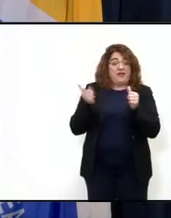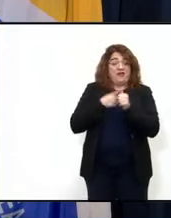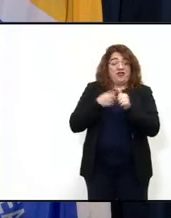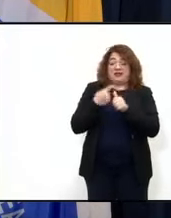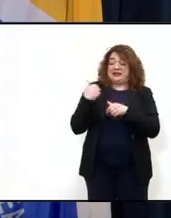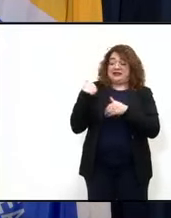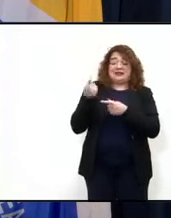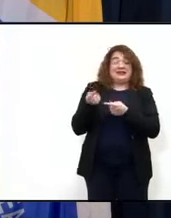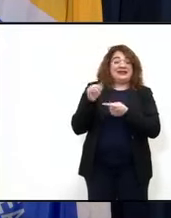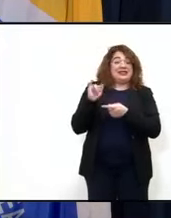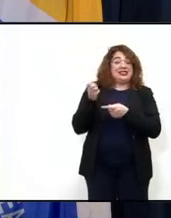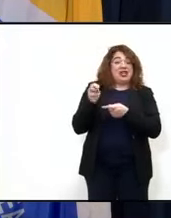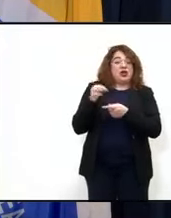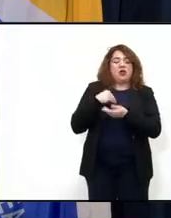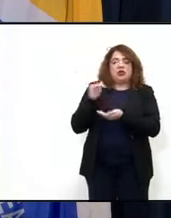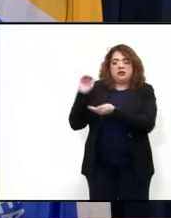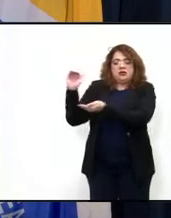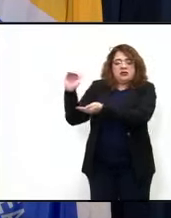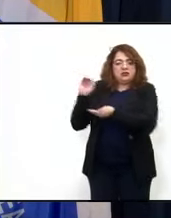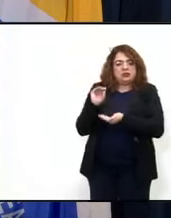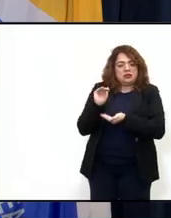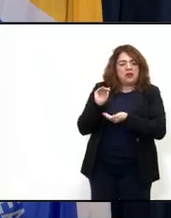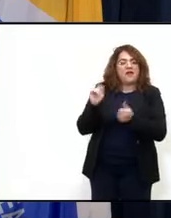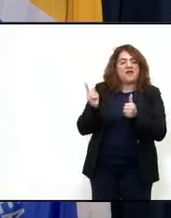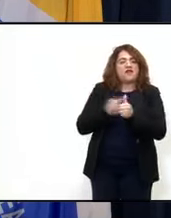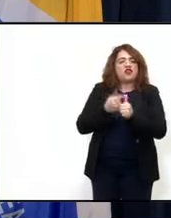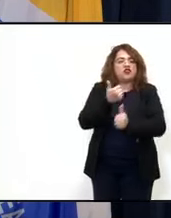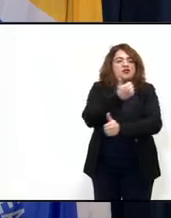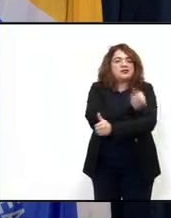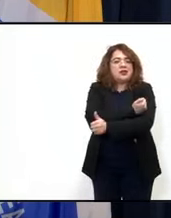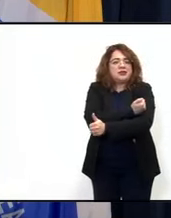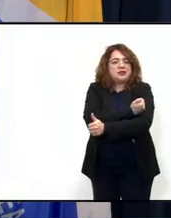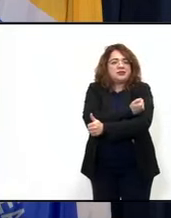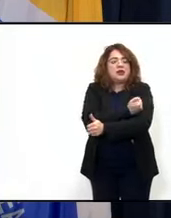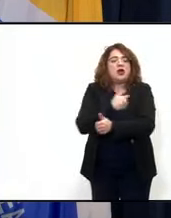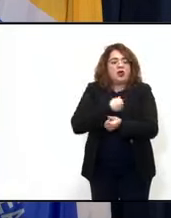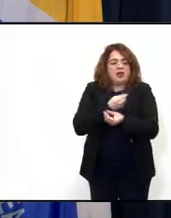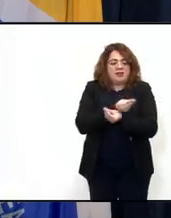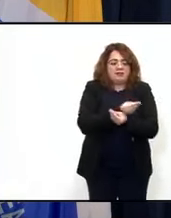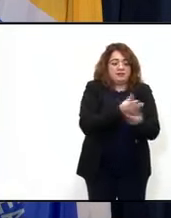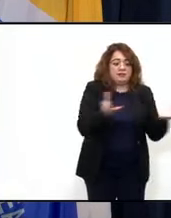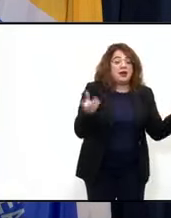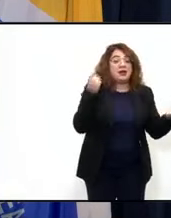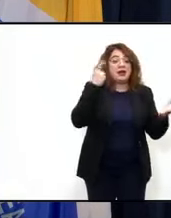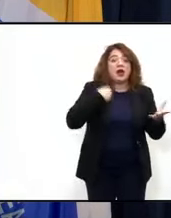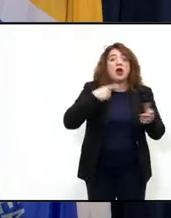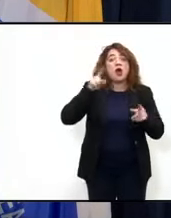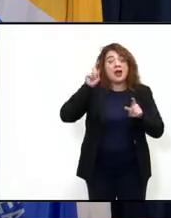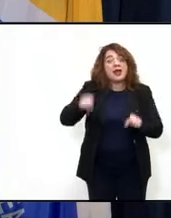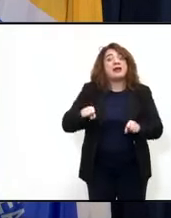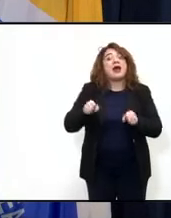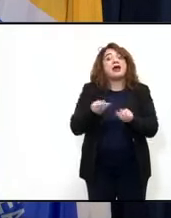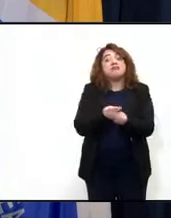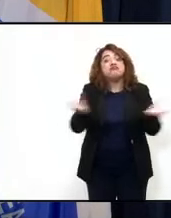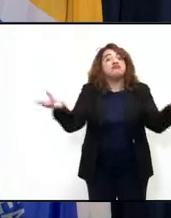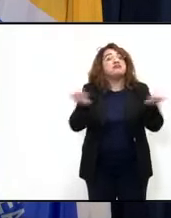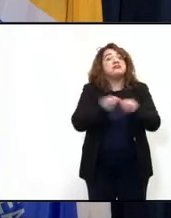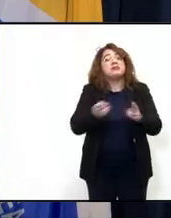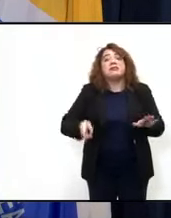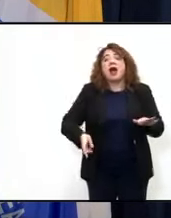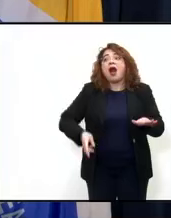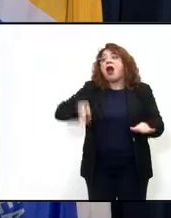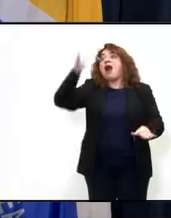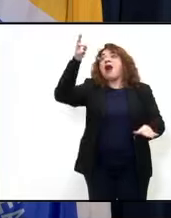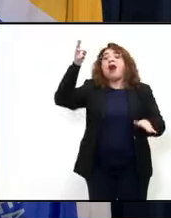estamos capaces de poder administrar. Hemos mencionado eso anteriormente, que la cantidad de vacunas que hemos podido dar es